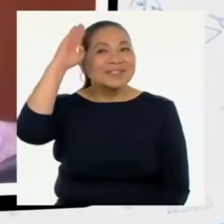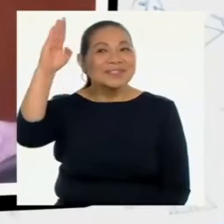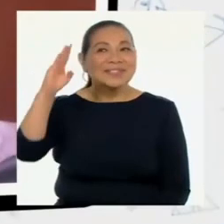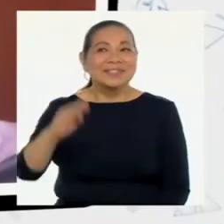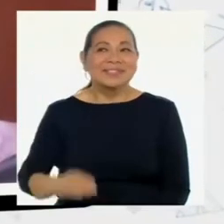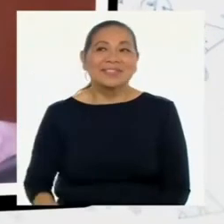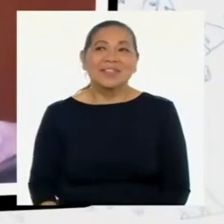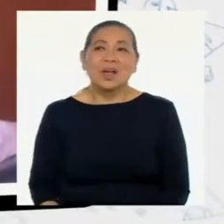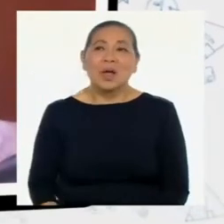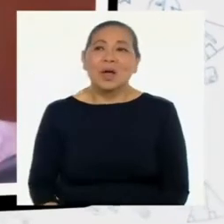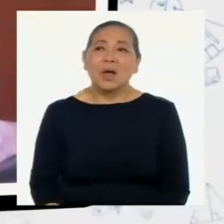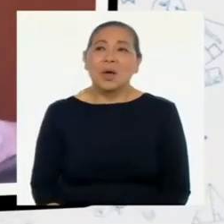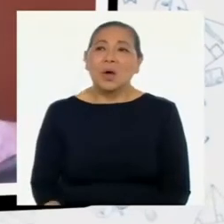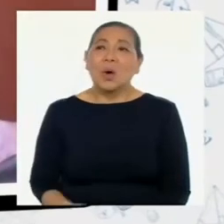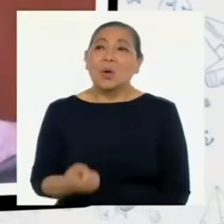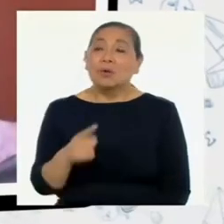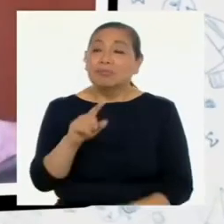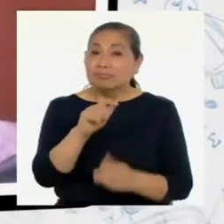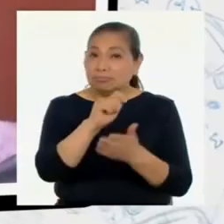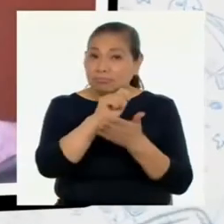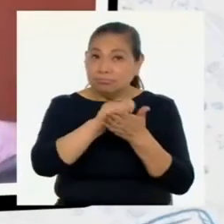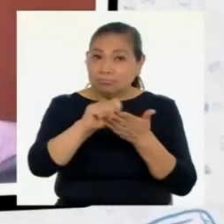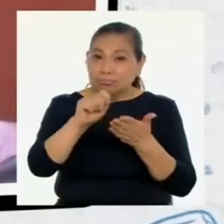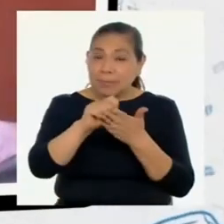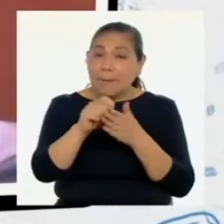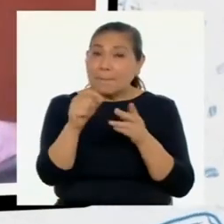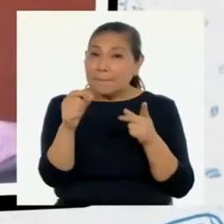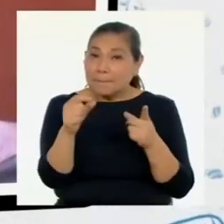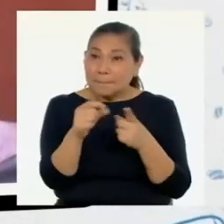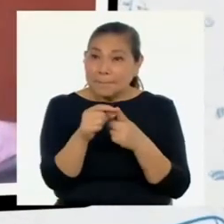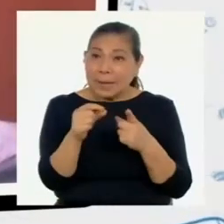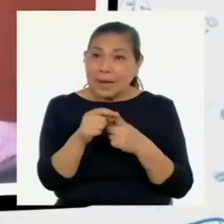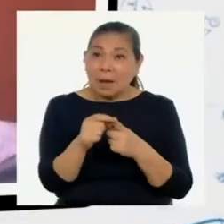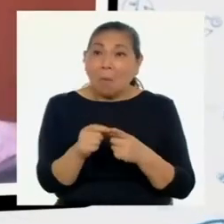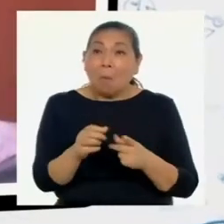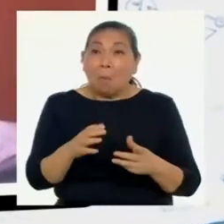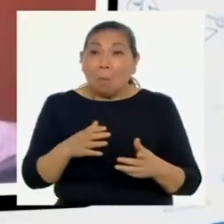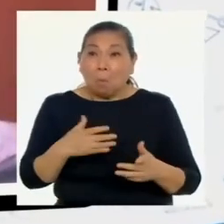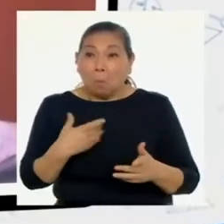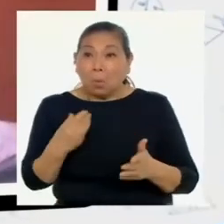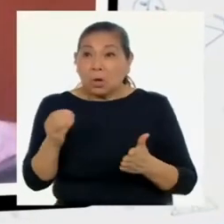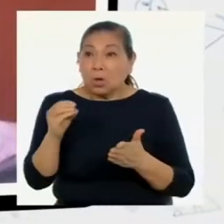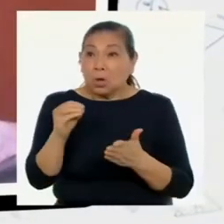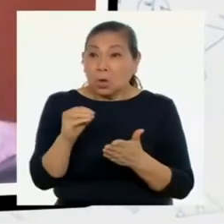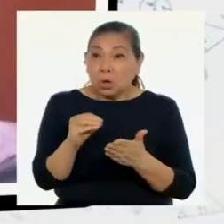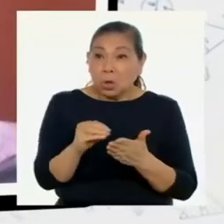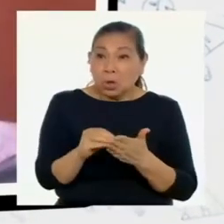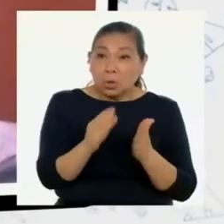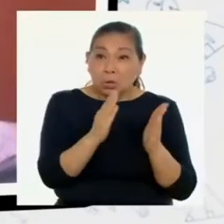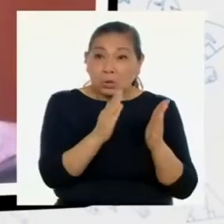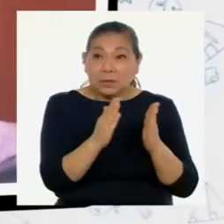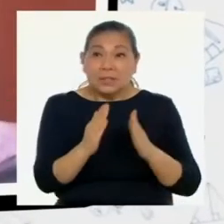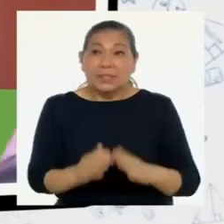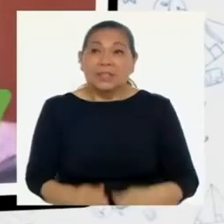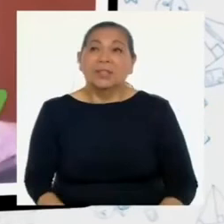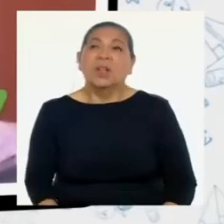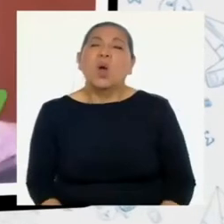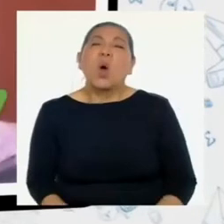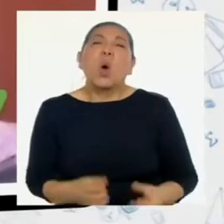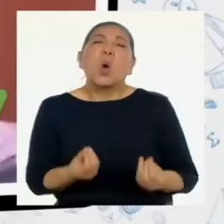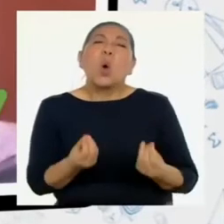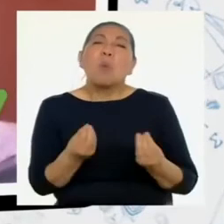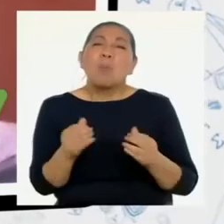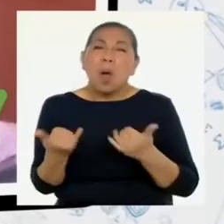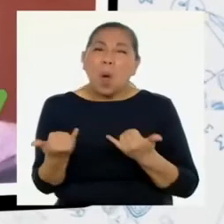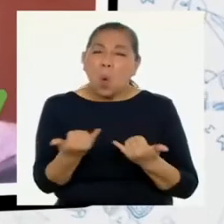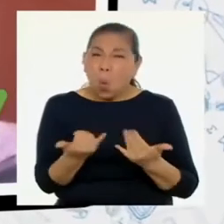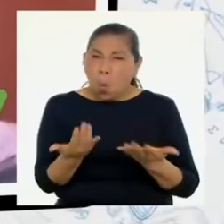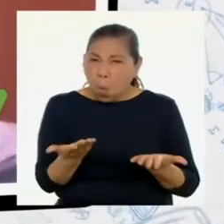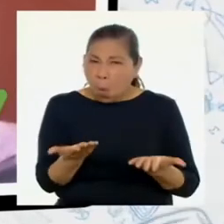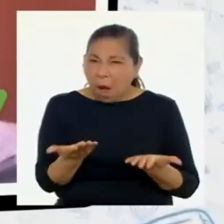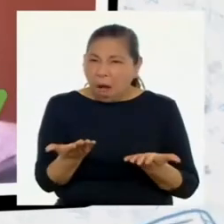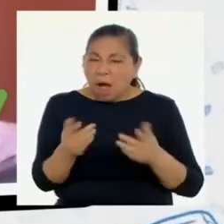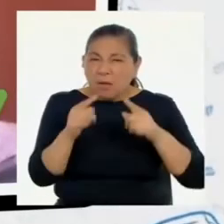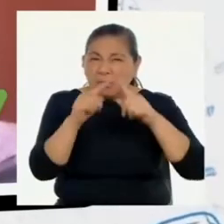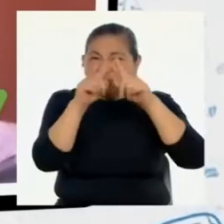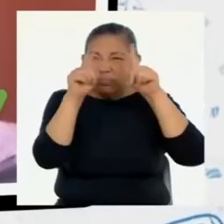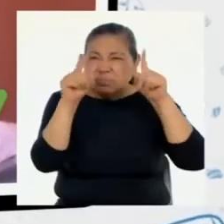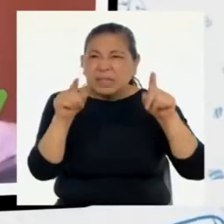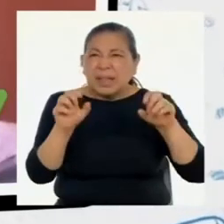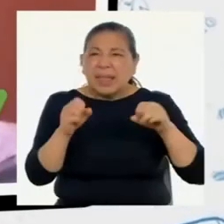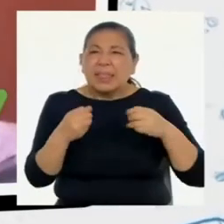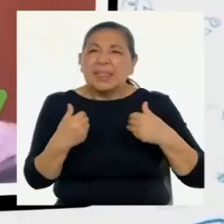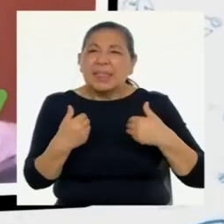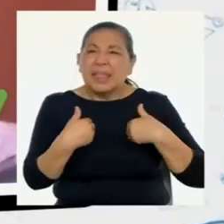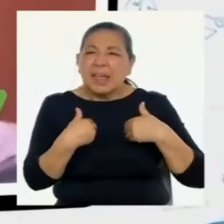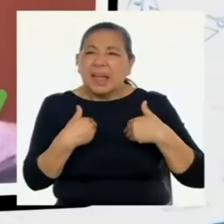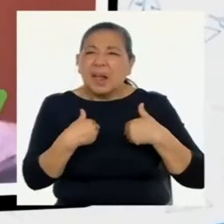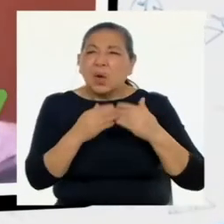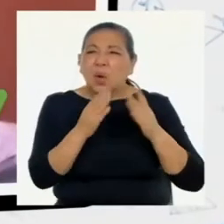Hola, cuando escribo un texto solo con palabras, puedo lograr coherencia con él. ¿Cómo hago lo mismo con un afiche si